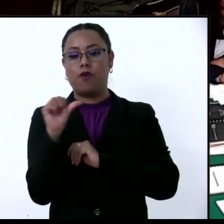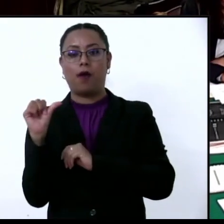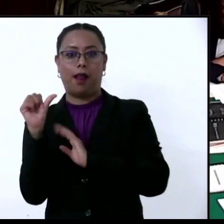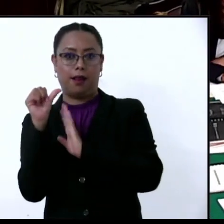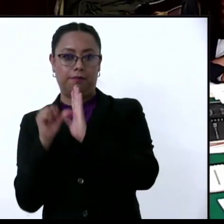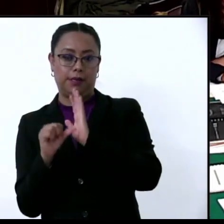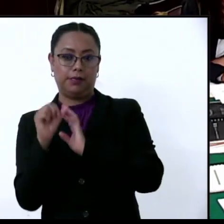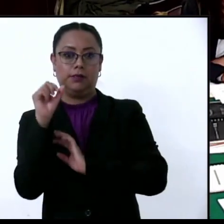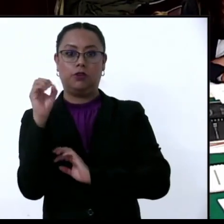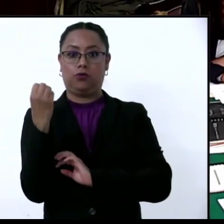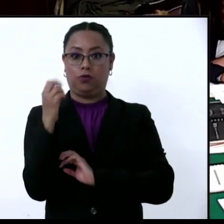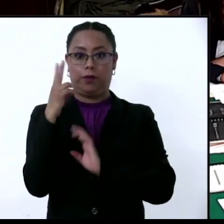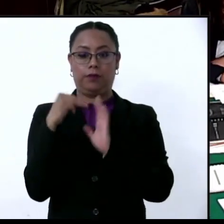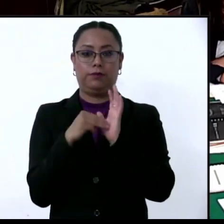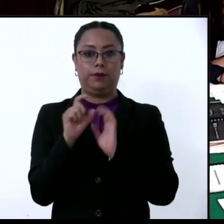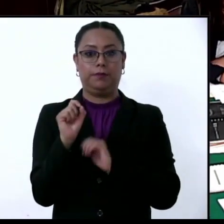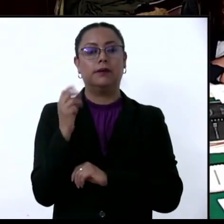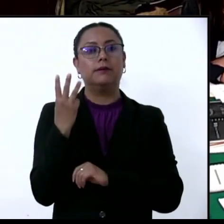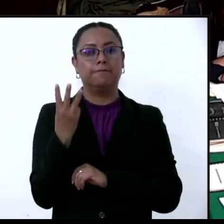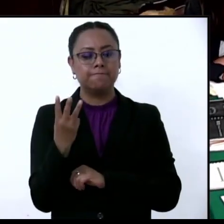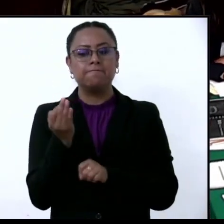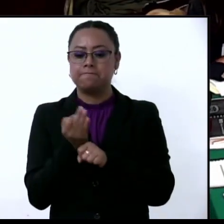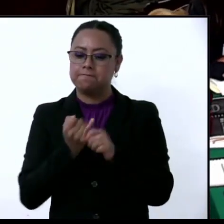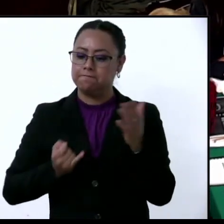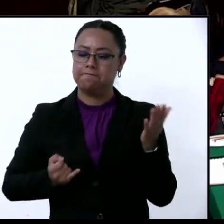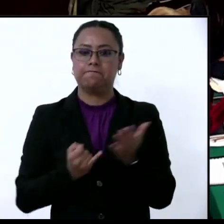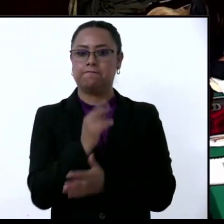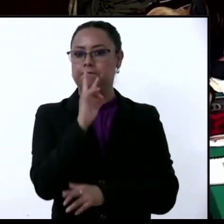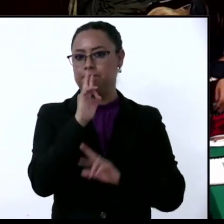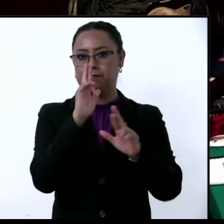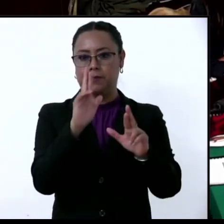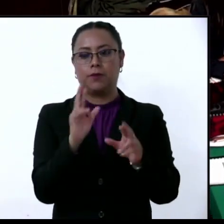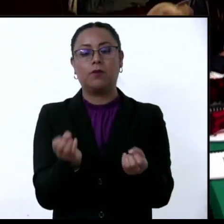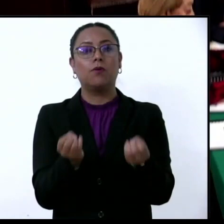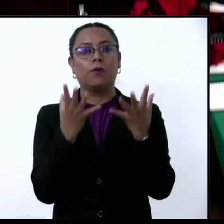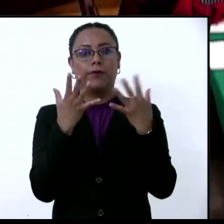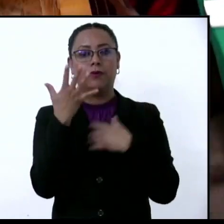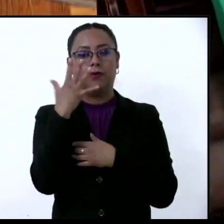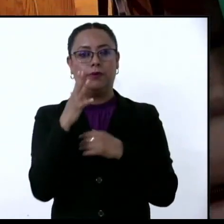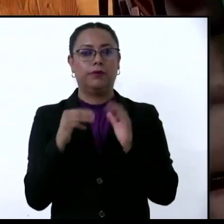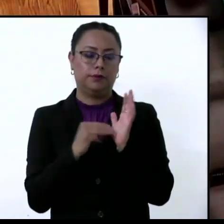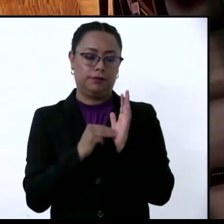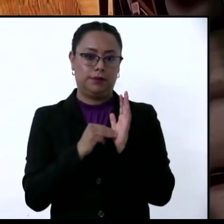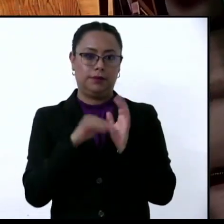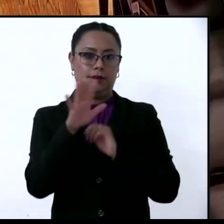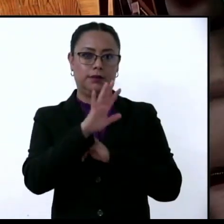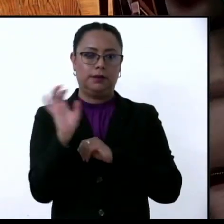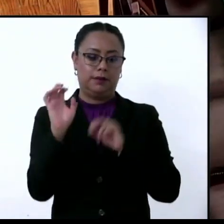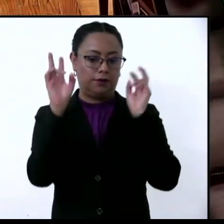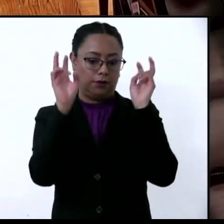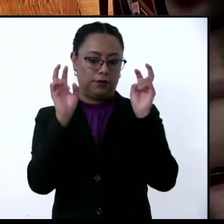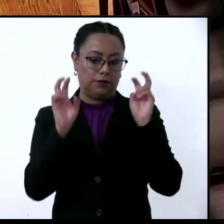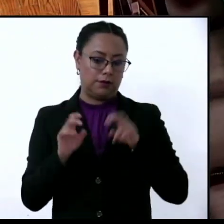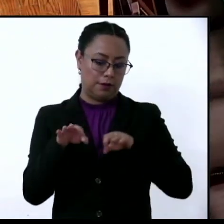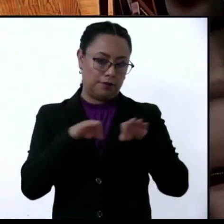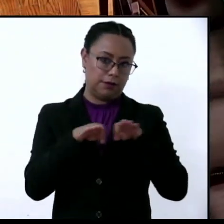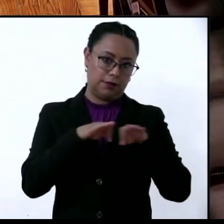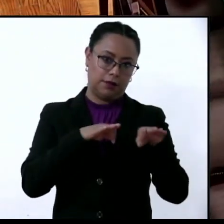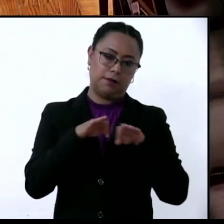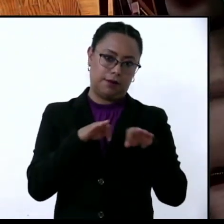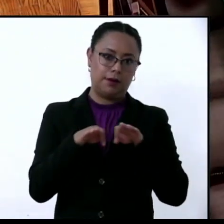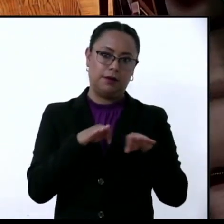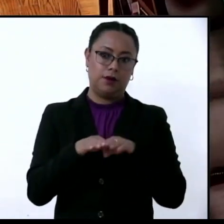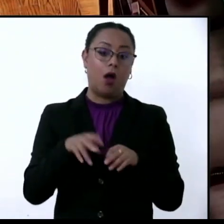de 2023, se han resuelto más de 10.500 asuntos de carácter laboral en la Junta Local